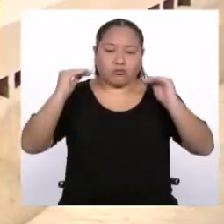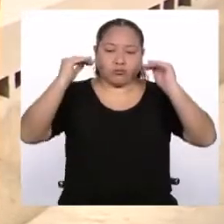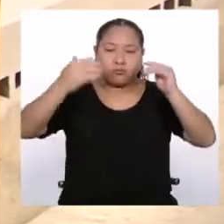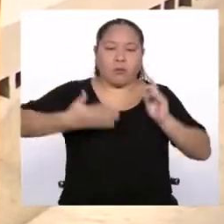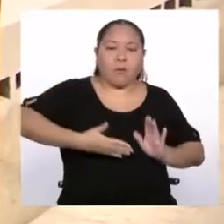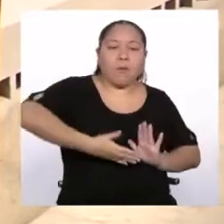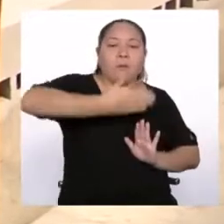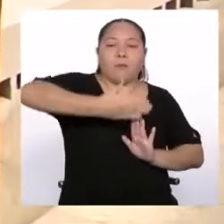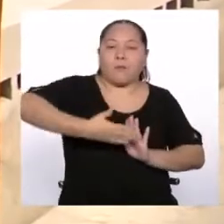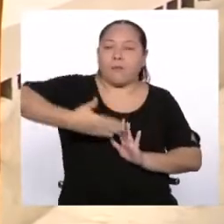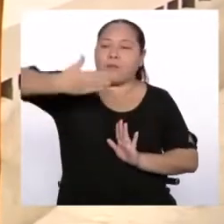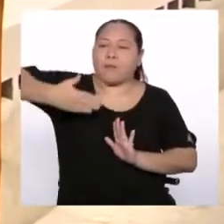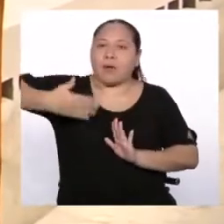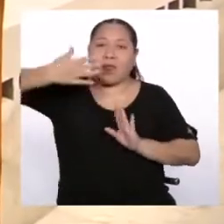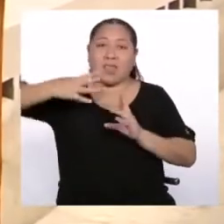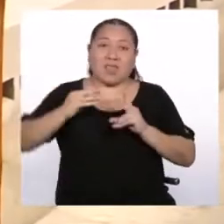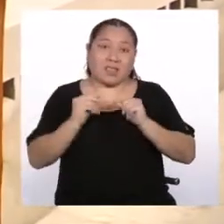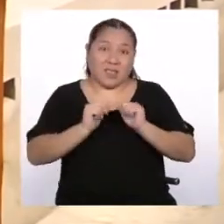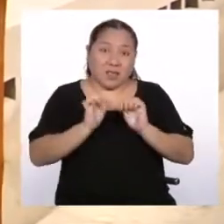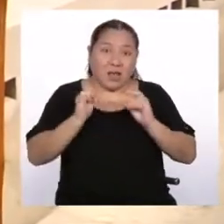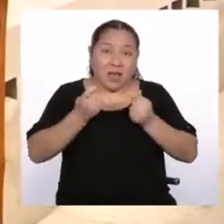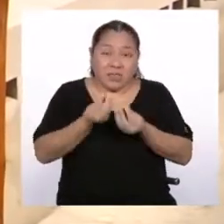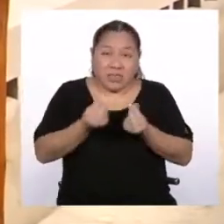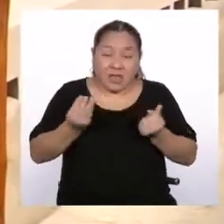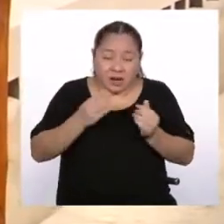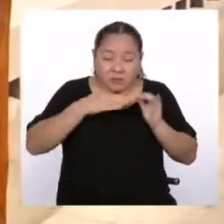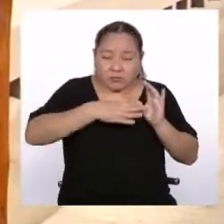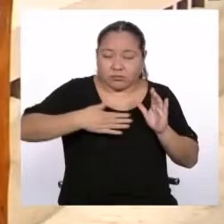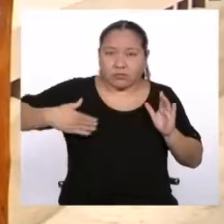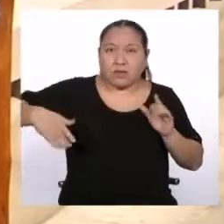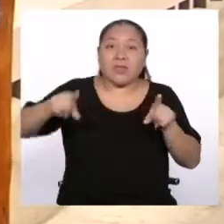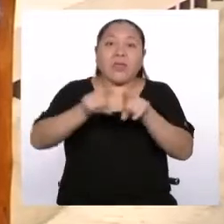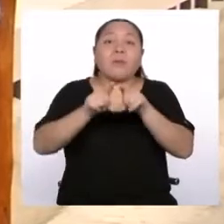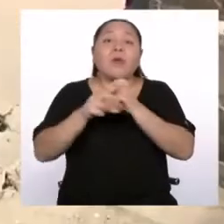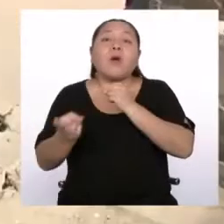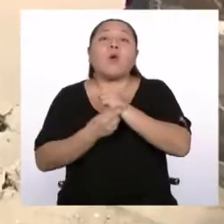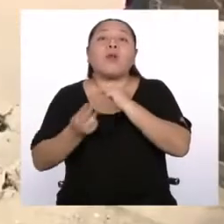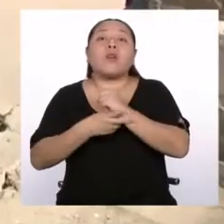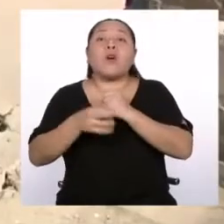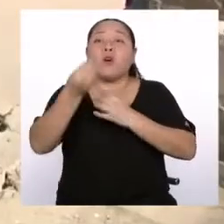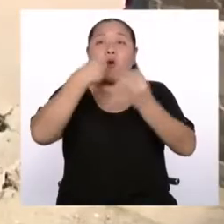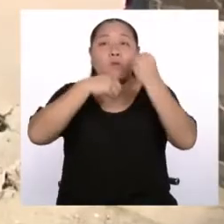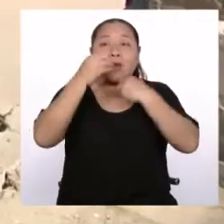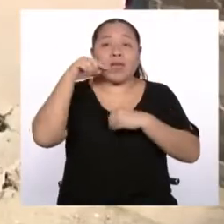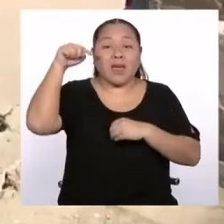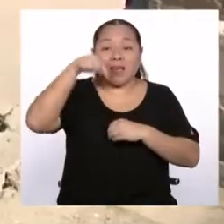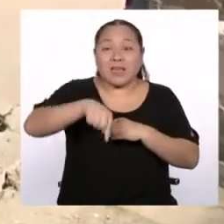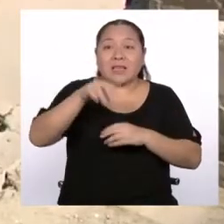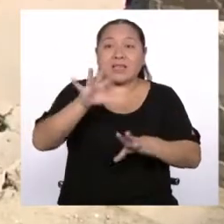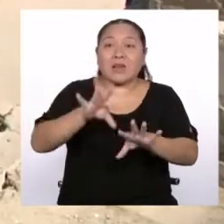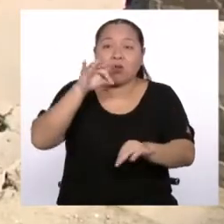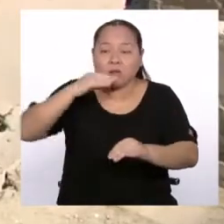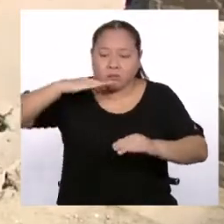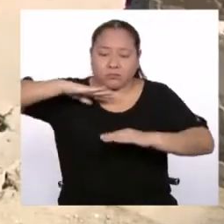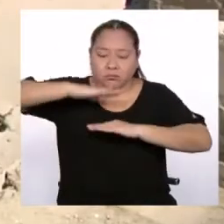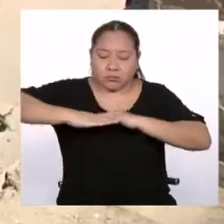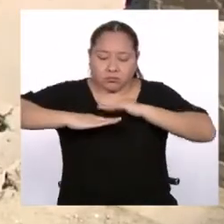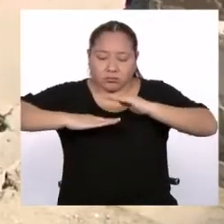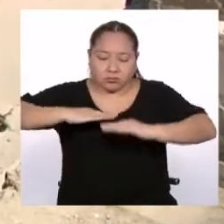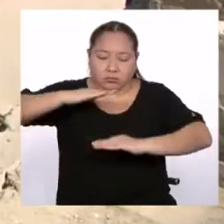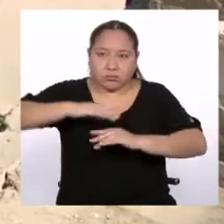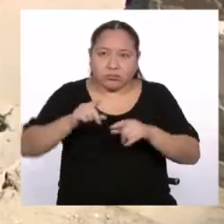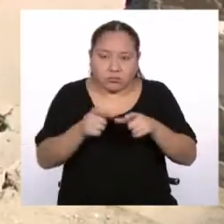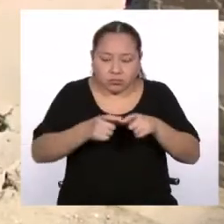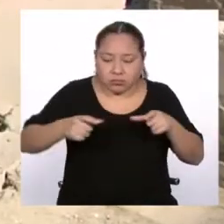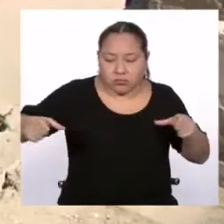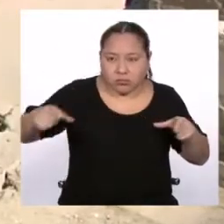de tierra amasada. También sirvió como depósito de alimentos. Aquí se encontraron plataformas, espacios